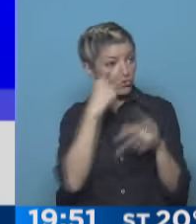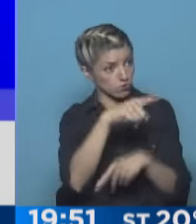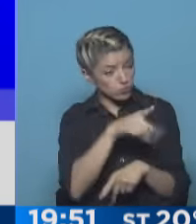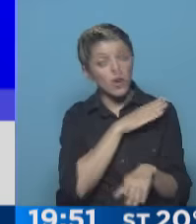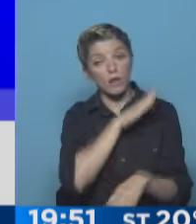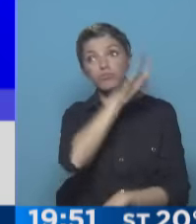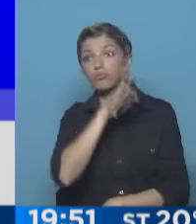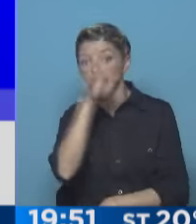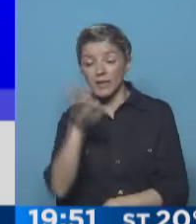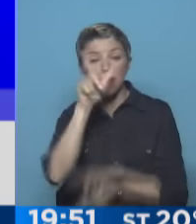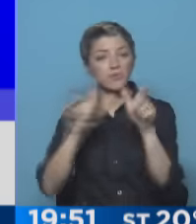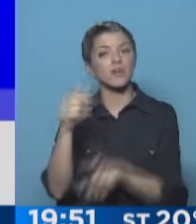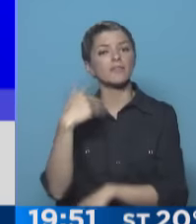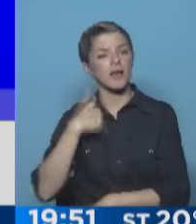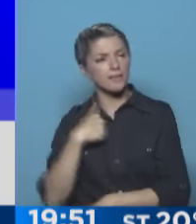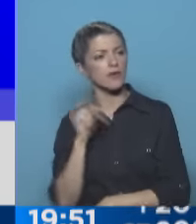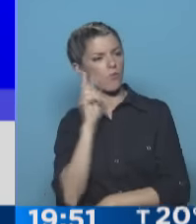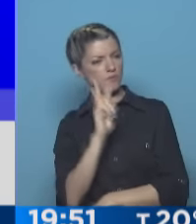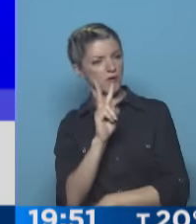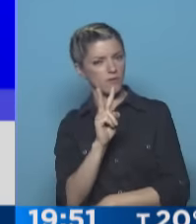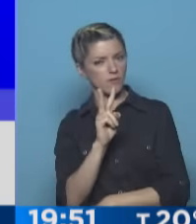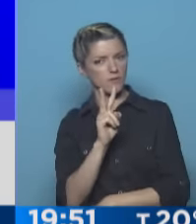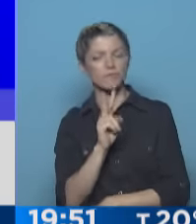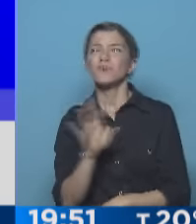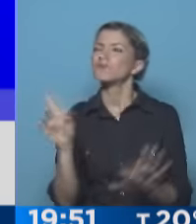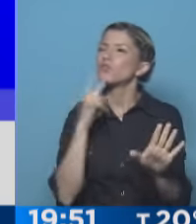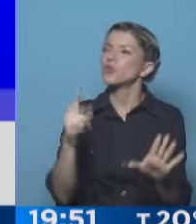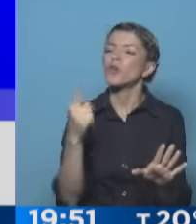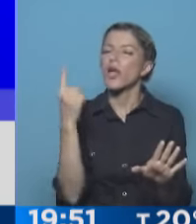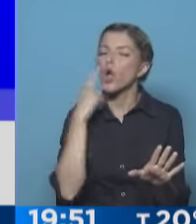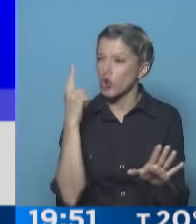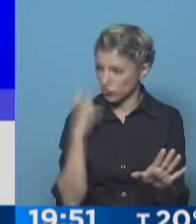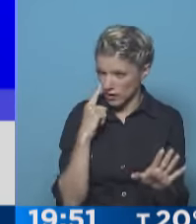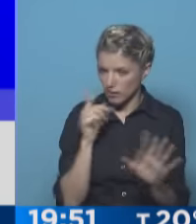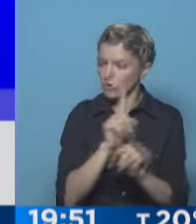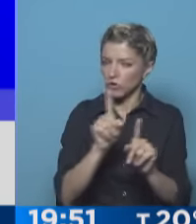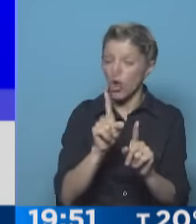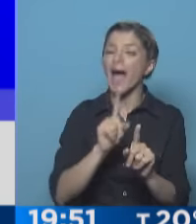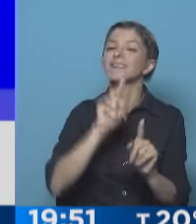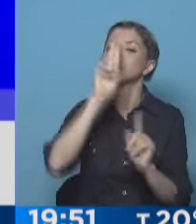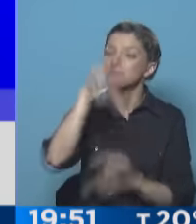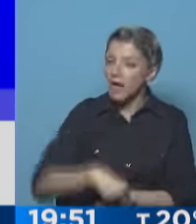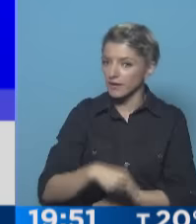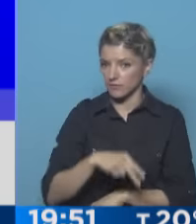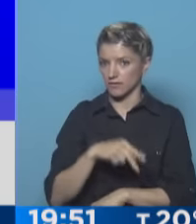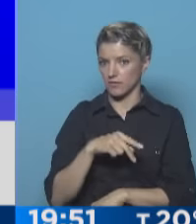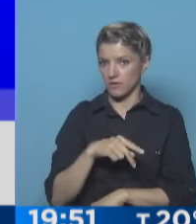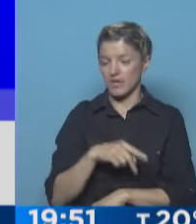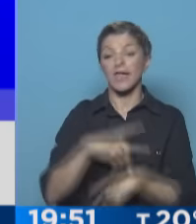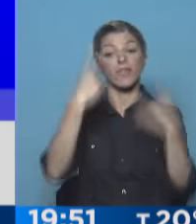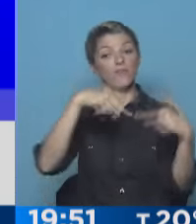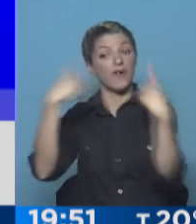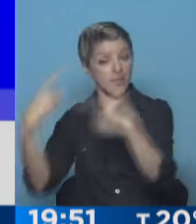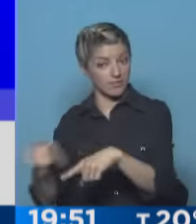los argentinos terminar de de de yo no diría de conocer sino de aceptar las tremendas diferencias que hay